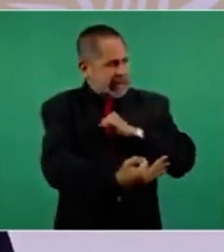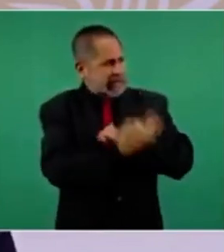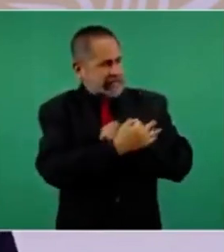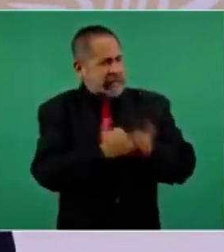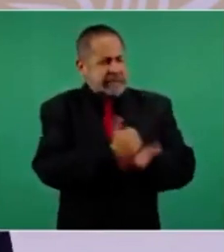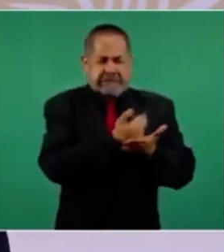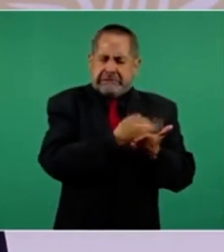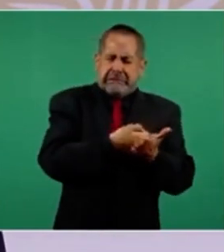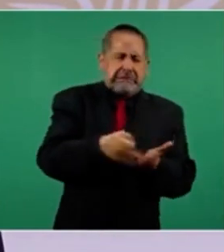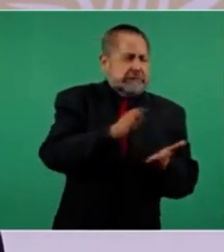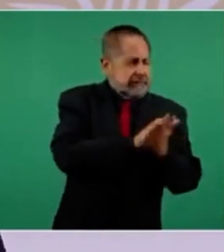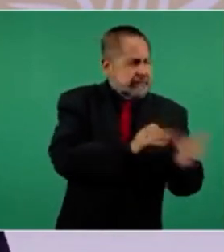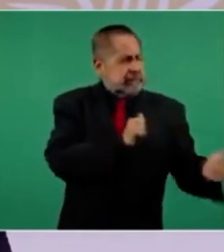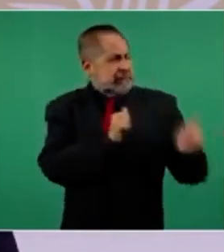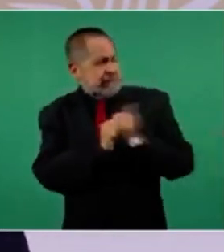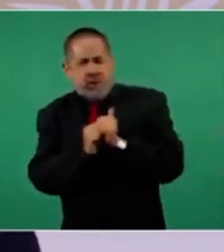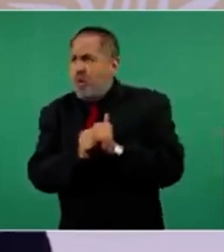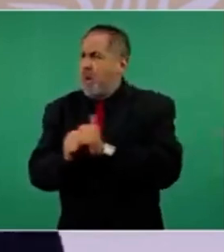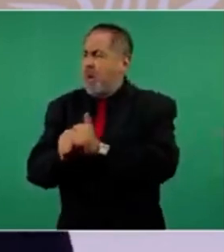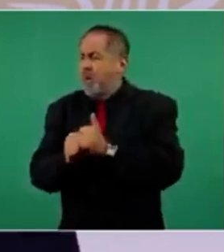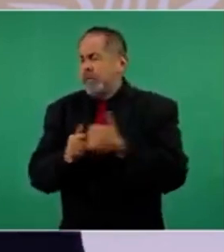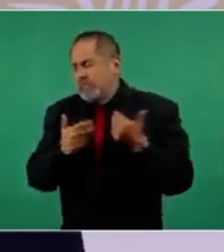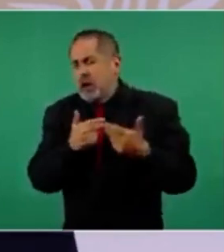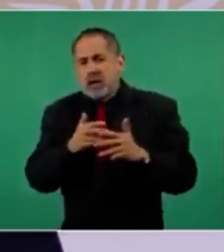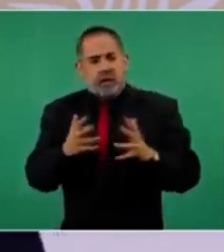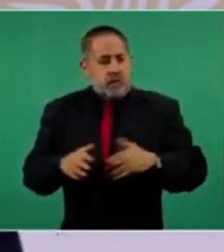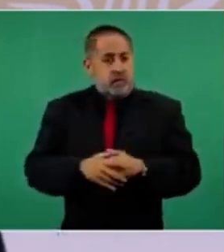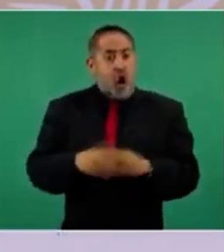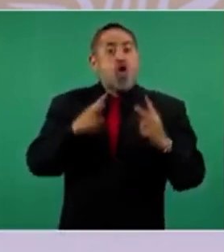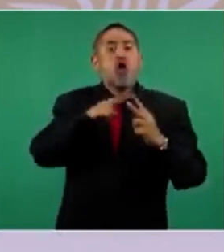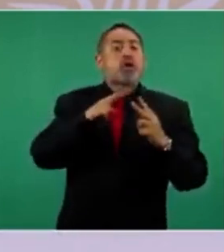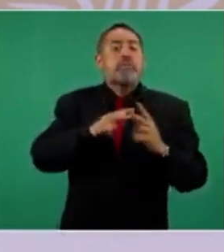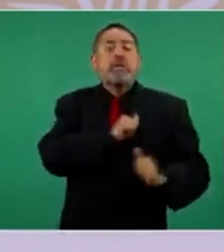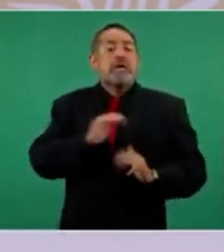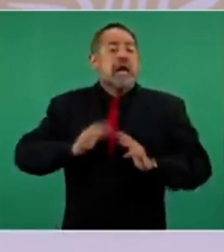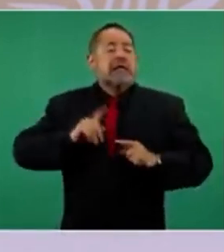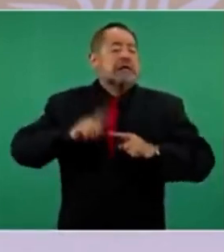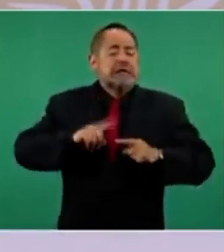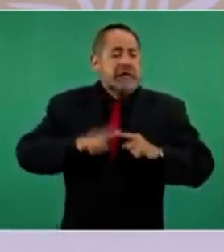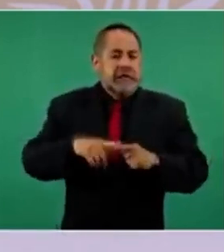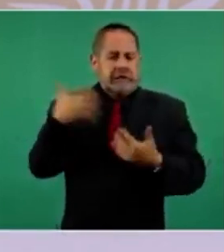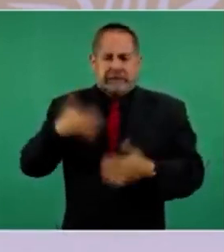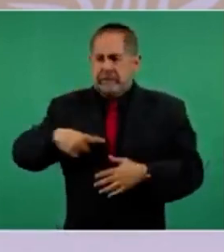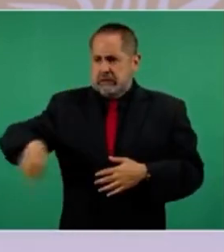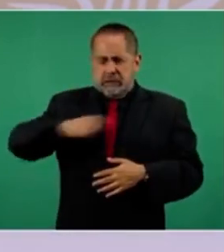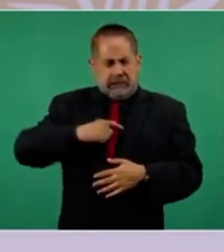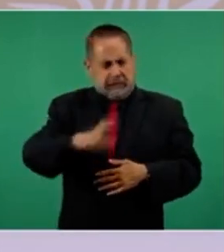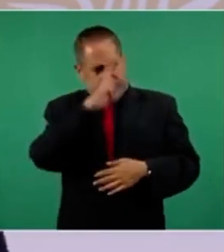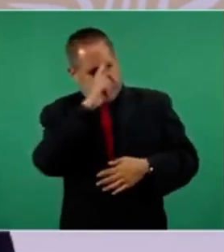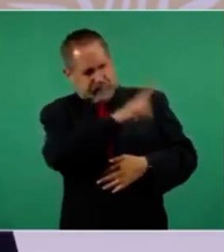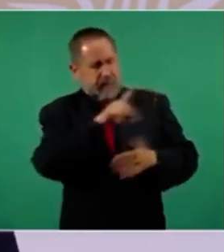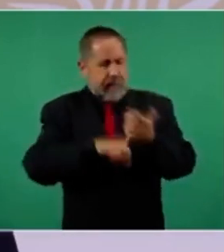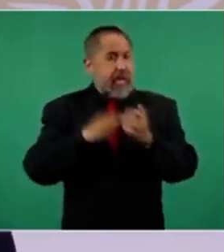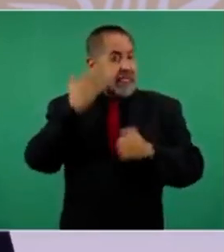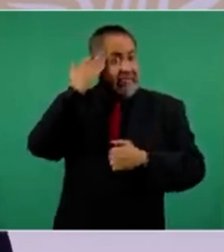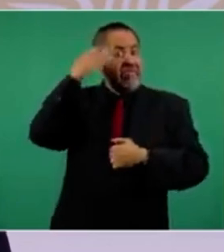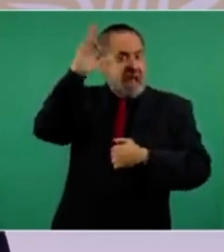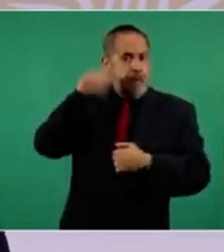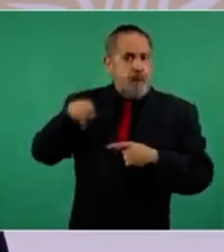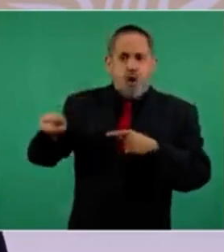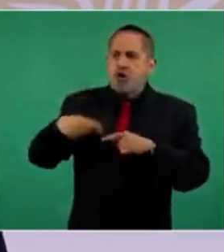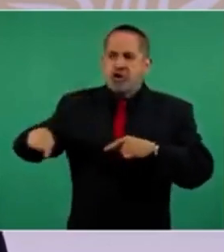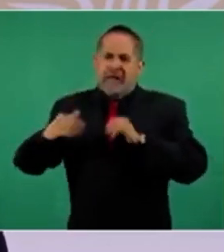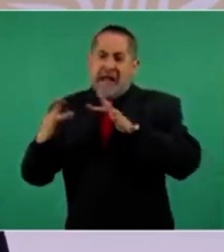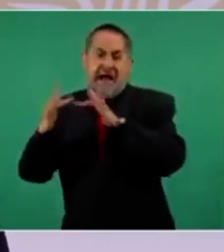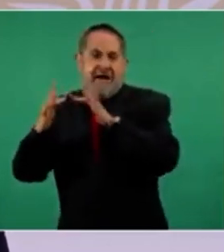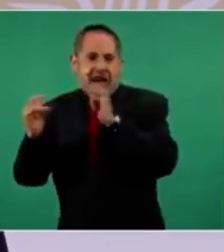heroica acción. Dos de aquellos bravos militares mexicanos, veteranos de la Guerra de la Reforma y la contienda contra el Imperio